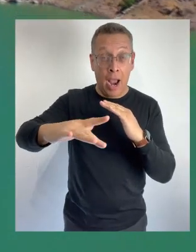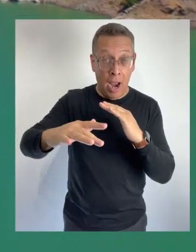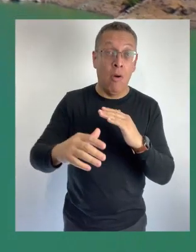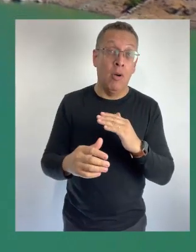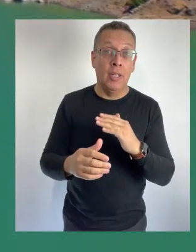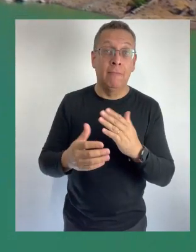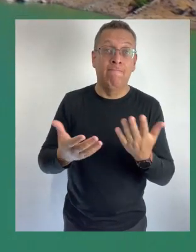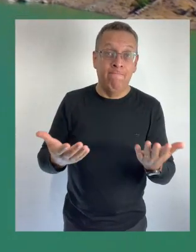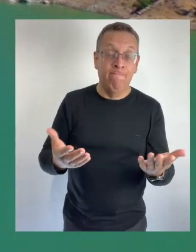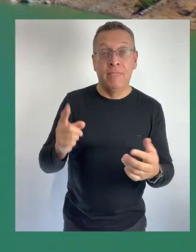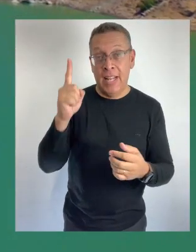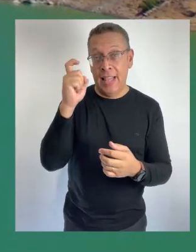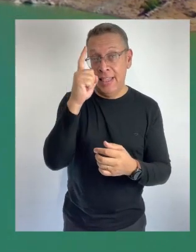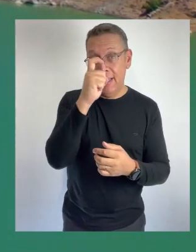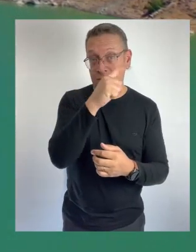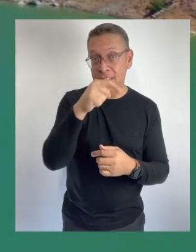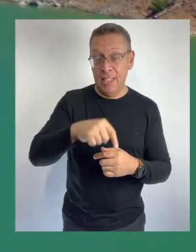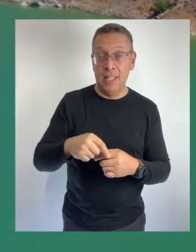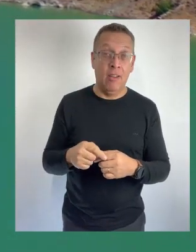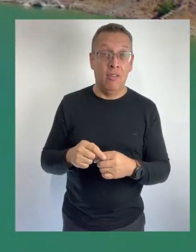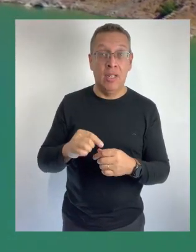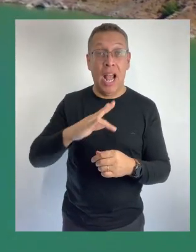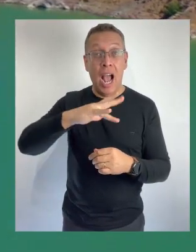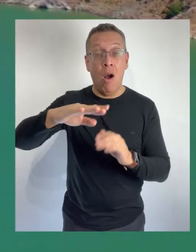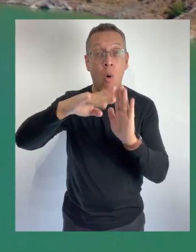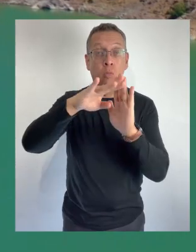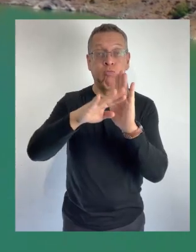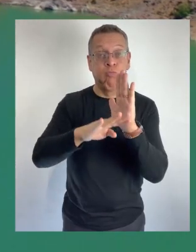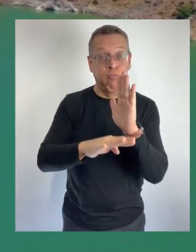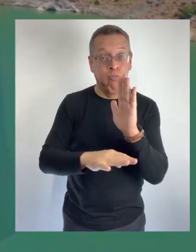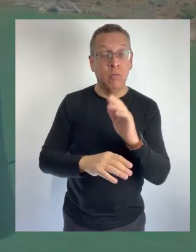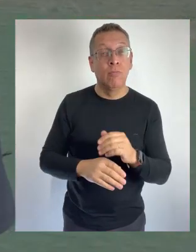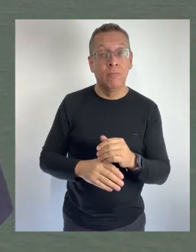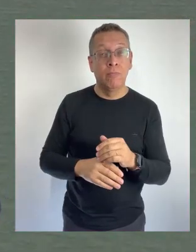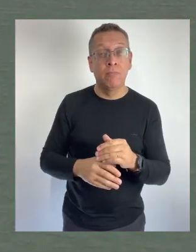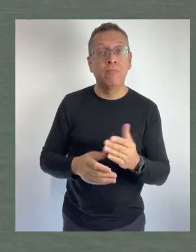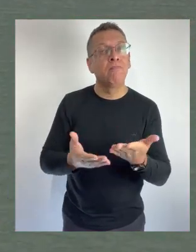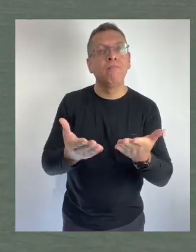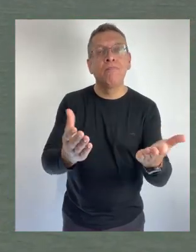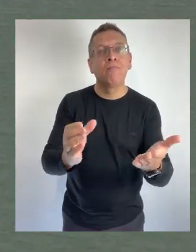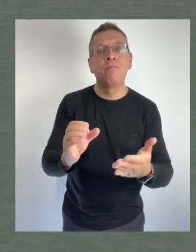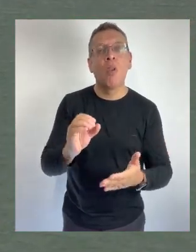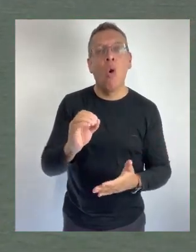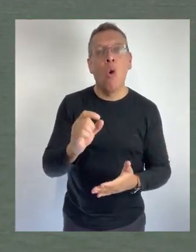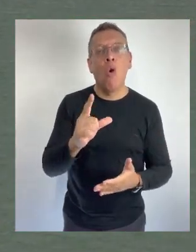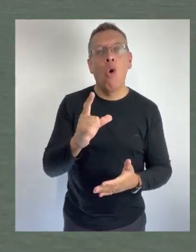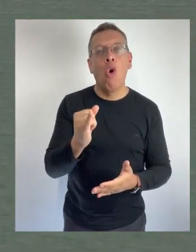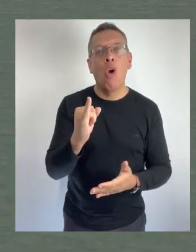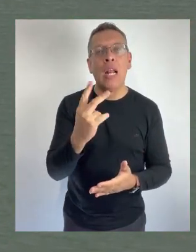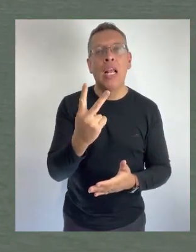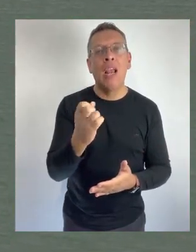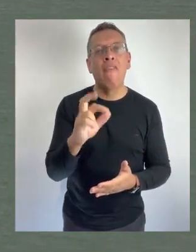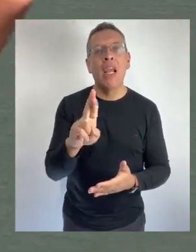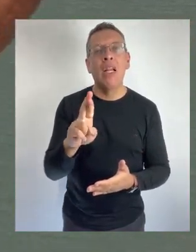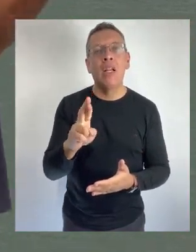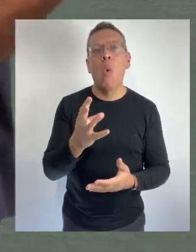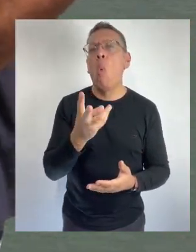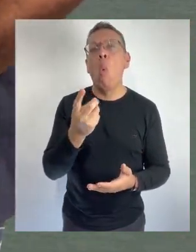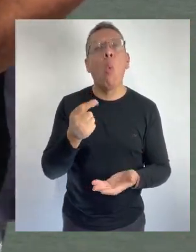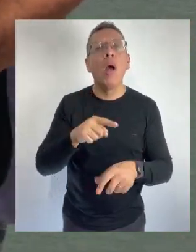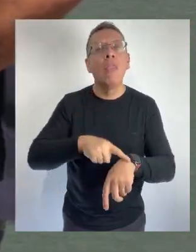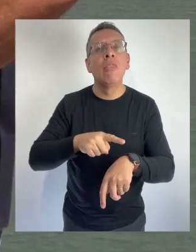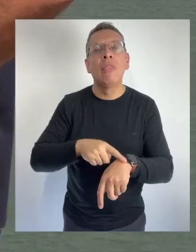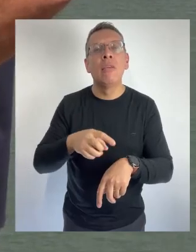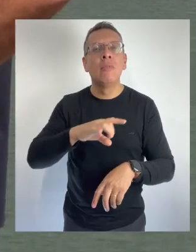crítico hídrico. Así que cuéntame, Oliver, ¿cuánto tiempo tú llevas acá en Chile? Llego acá